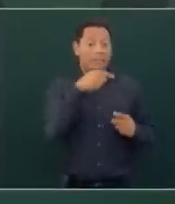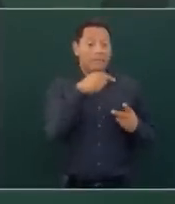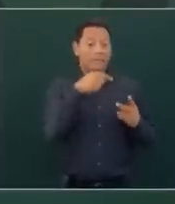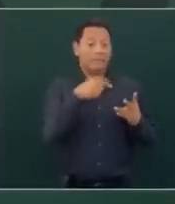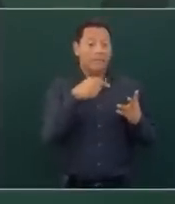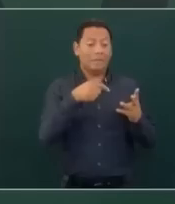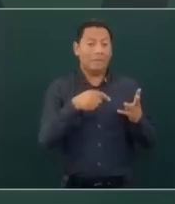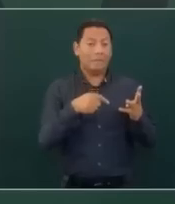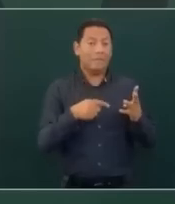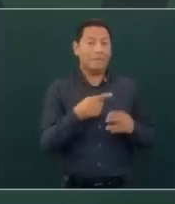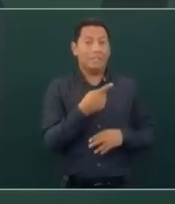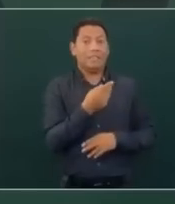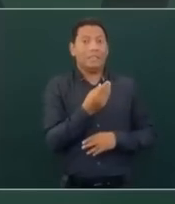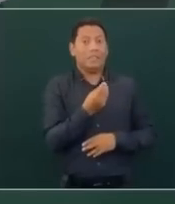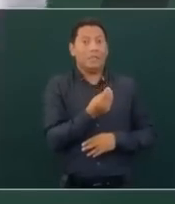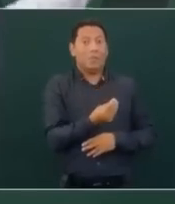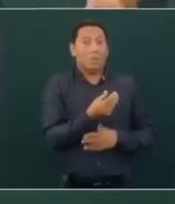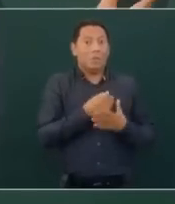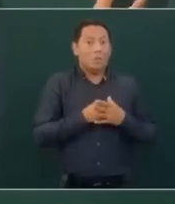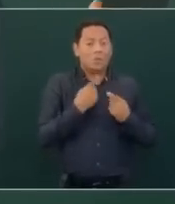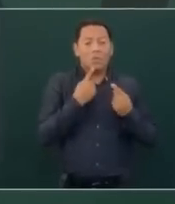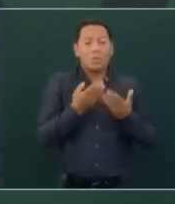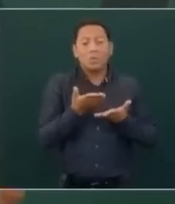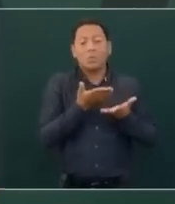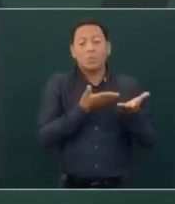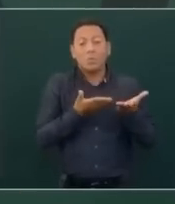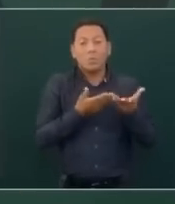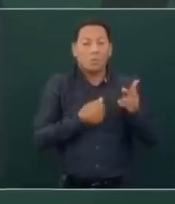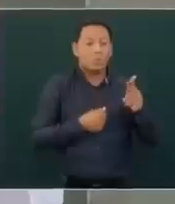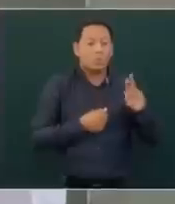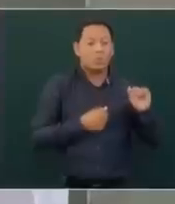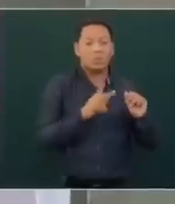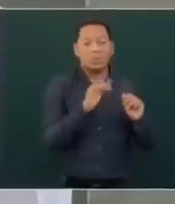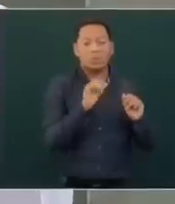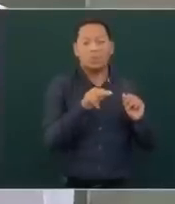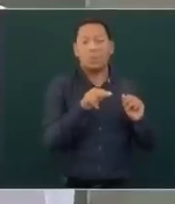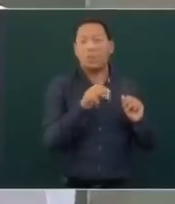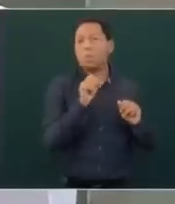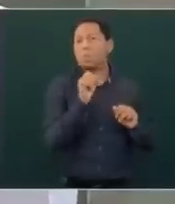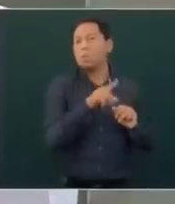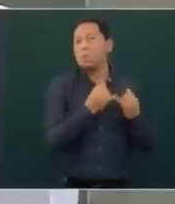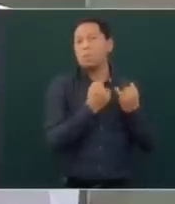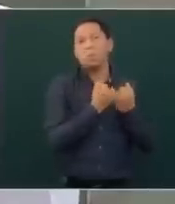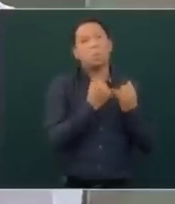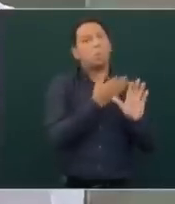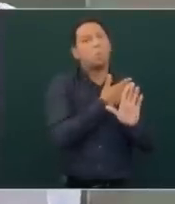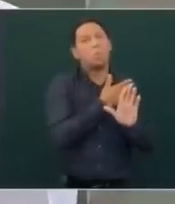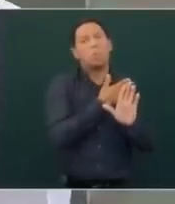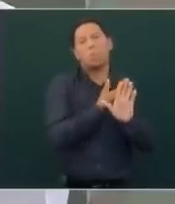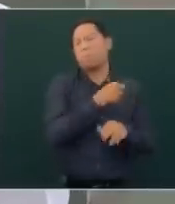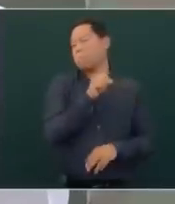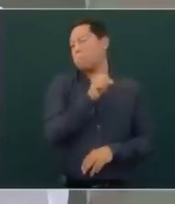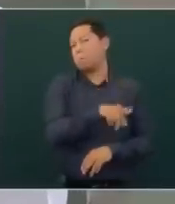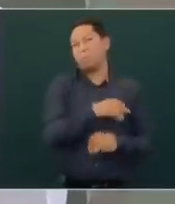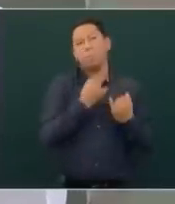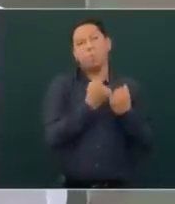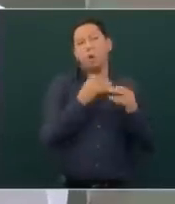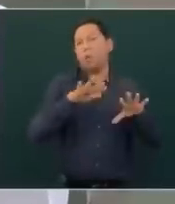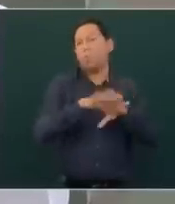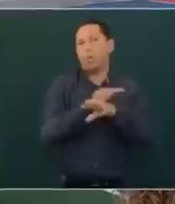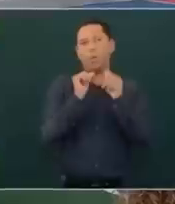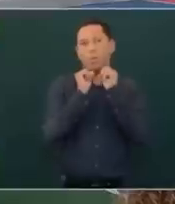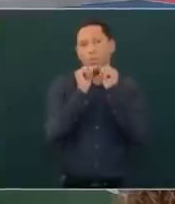unirse para impulsar el mismo programa privatizador, y también